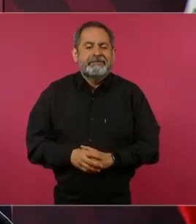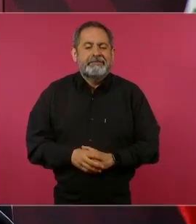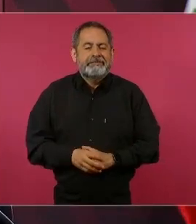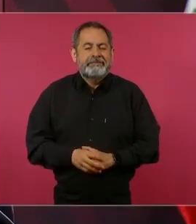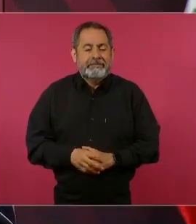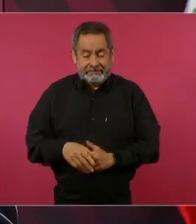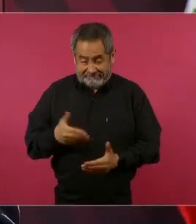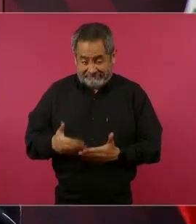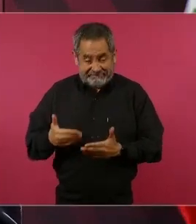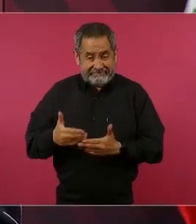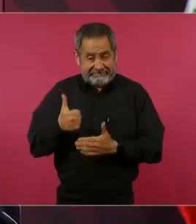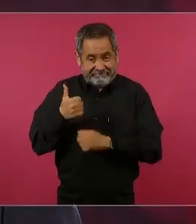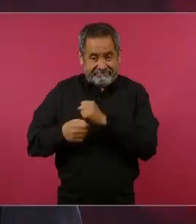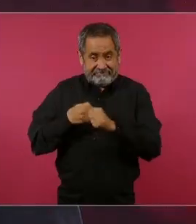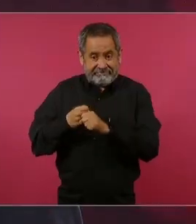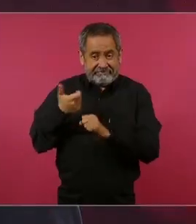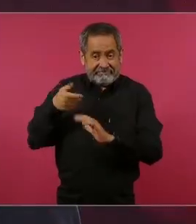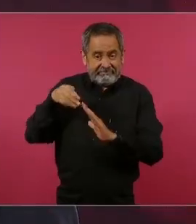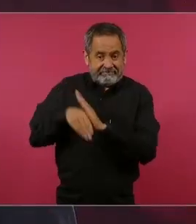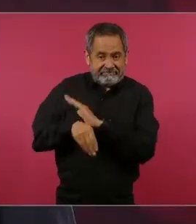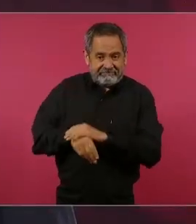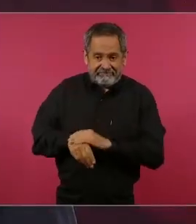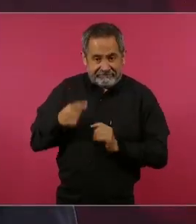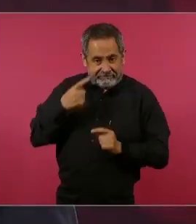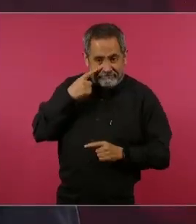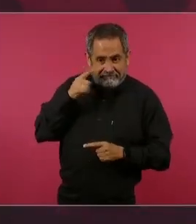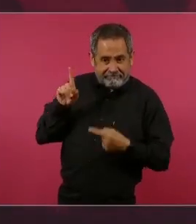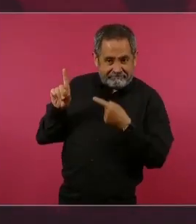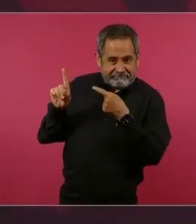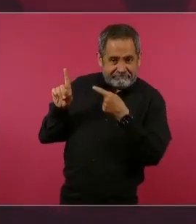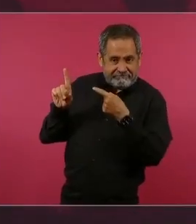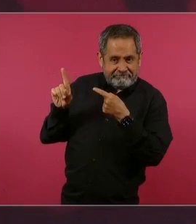Y en este sexenio, lo que diga mi dedito.